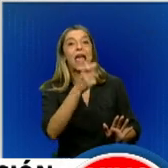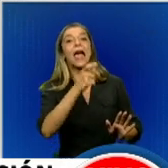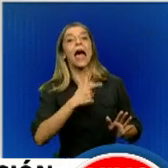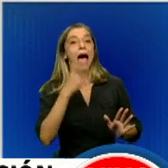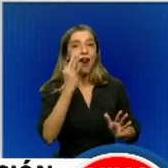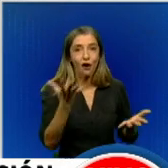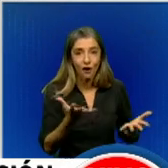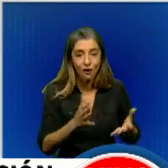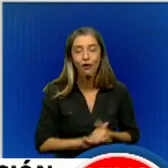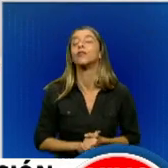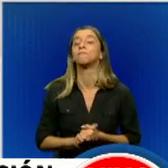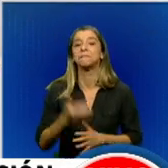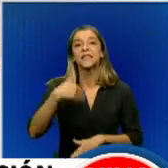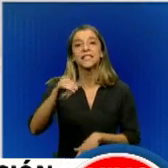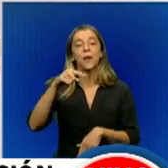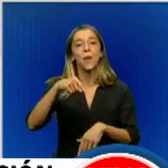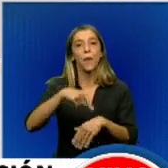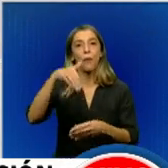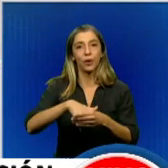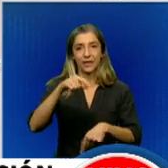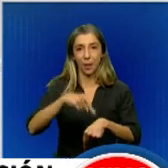se va a votar tiempo